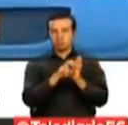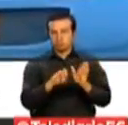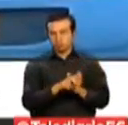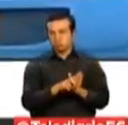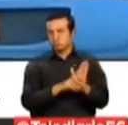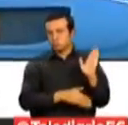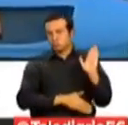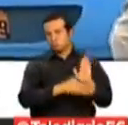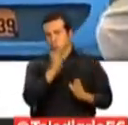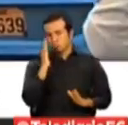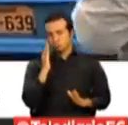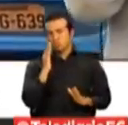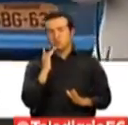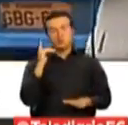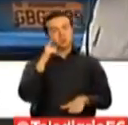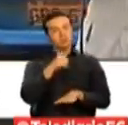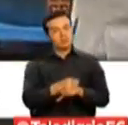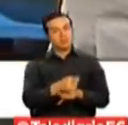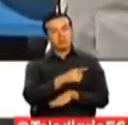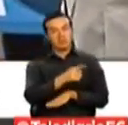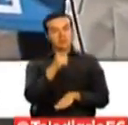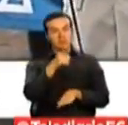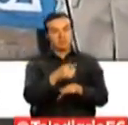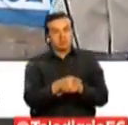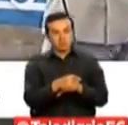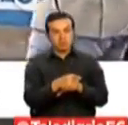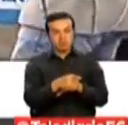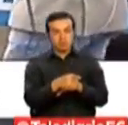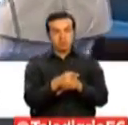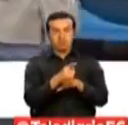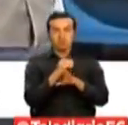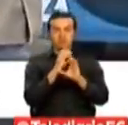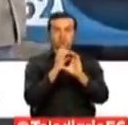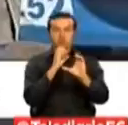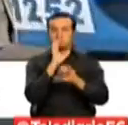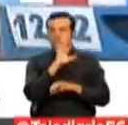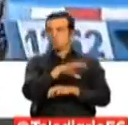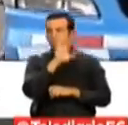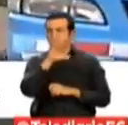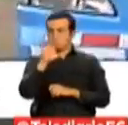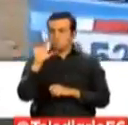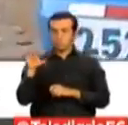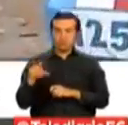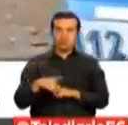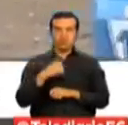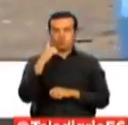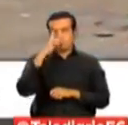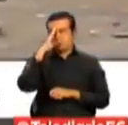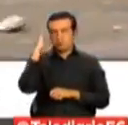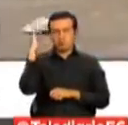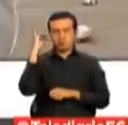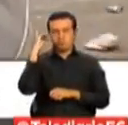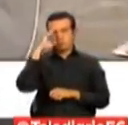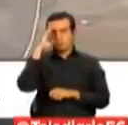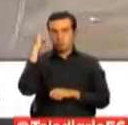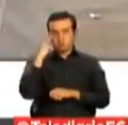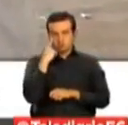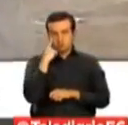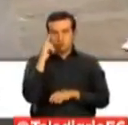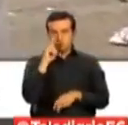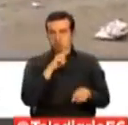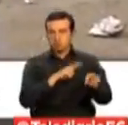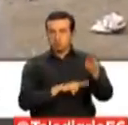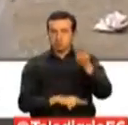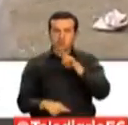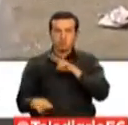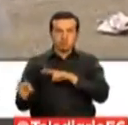unidades, y lo que se ha dispuesto es que desde las estaciones y en diferentes puntos un uniformado suba a una